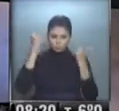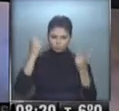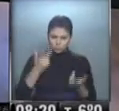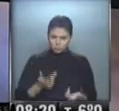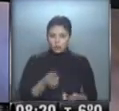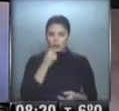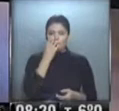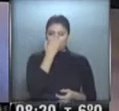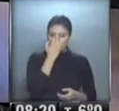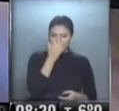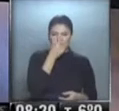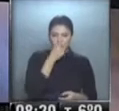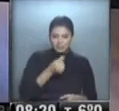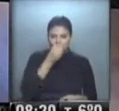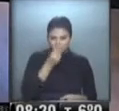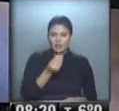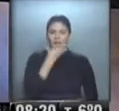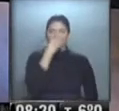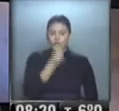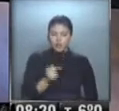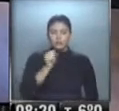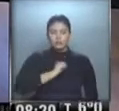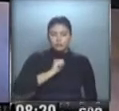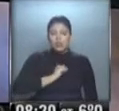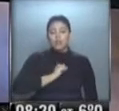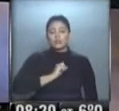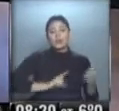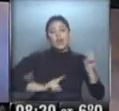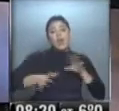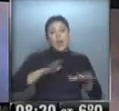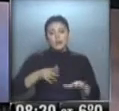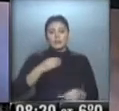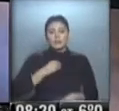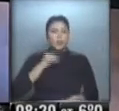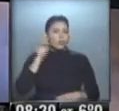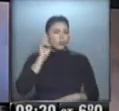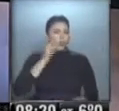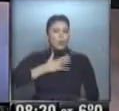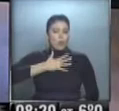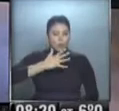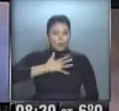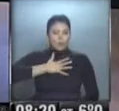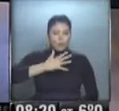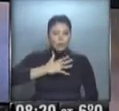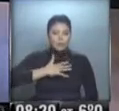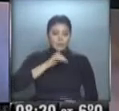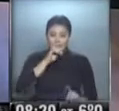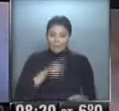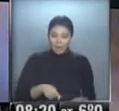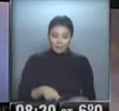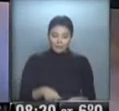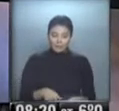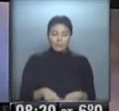no picazón goteo nasal estornudos tos y en algunos casos silbido en el pecho que es el famoso atma alérgico